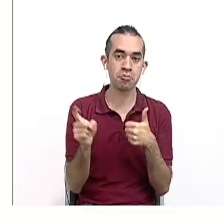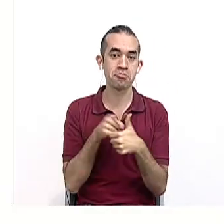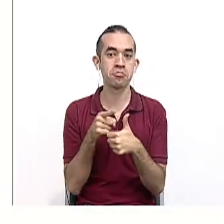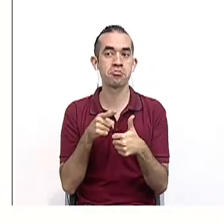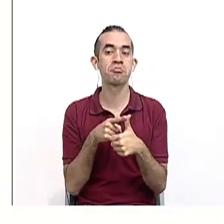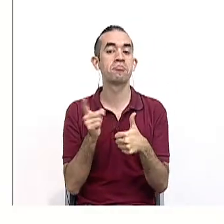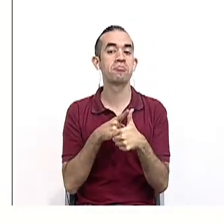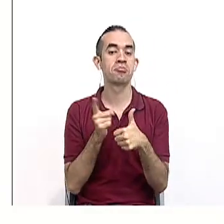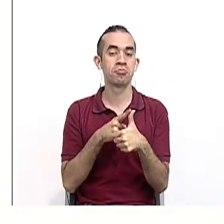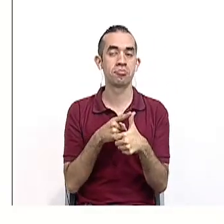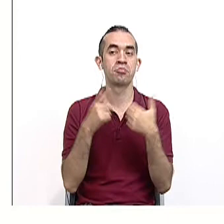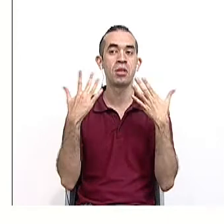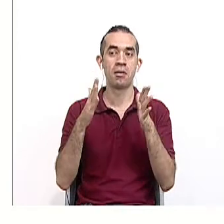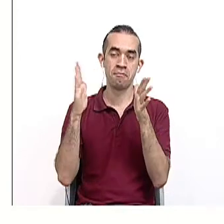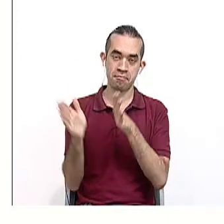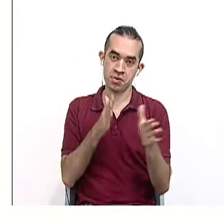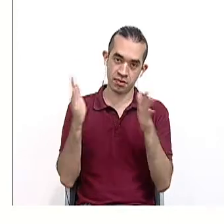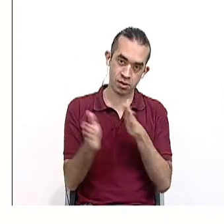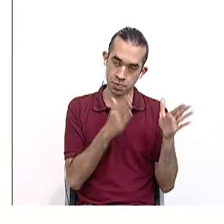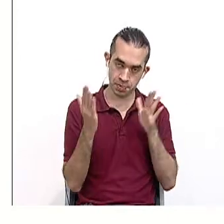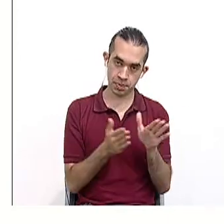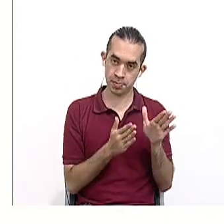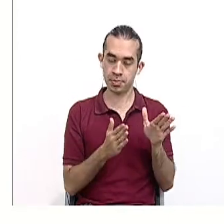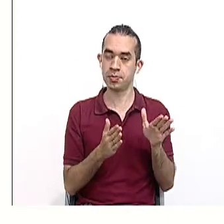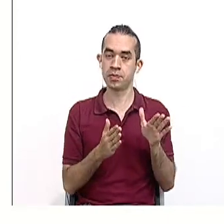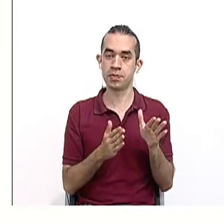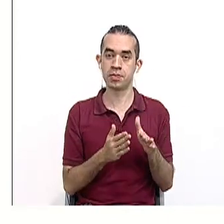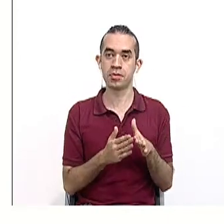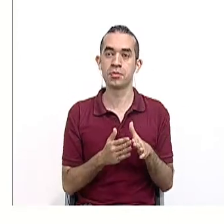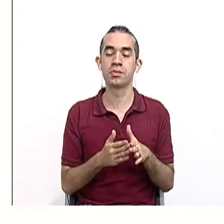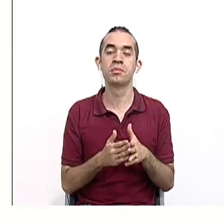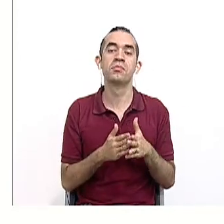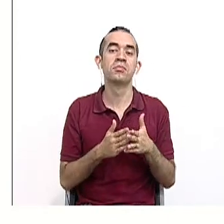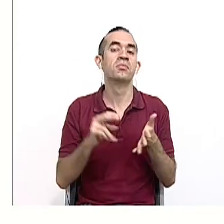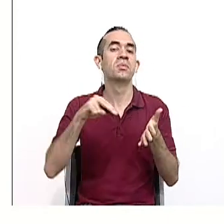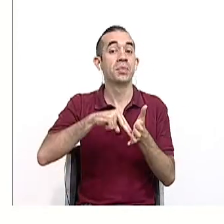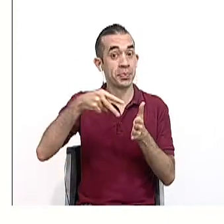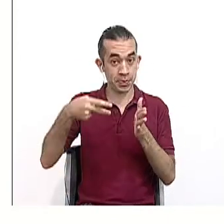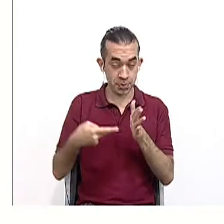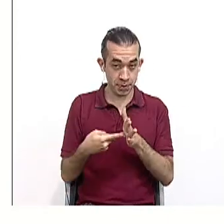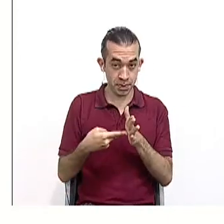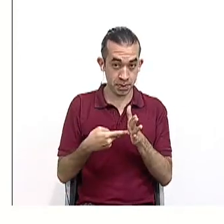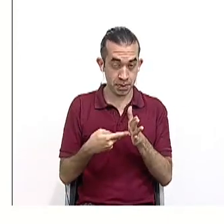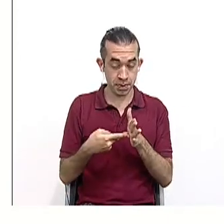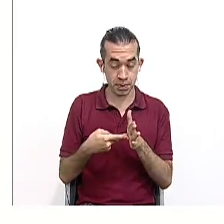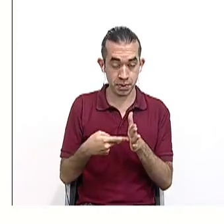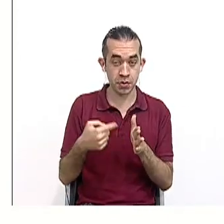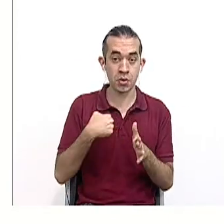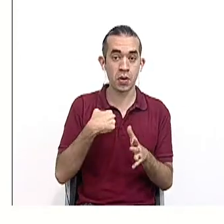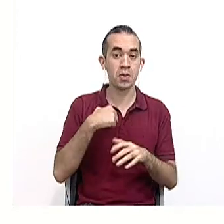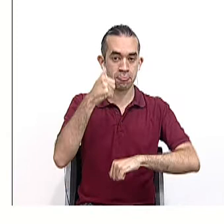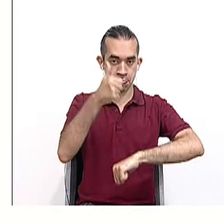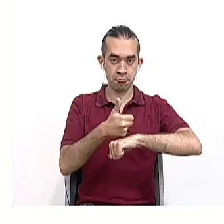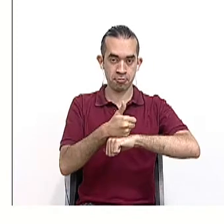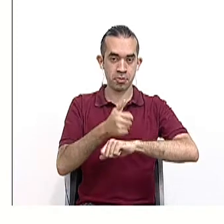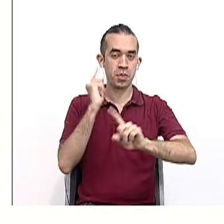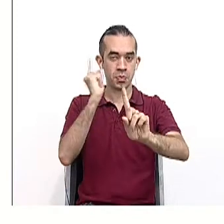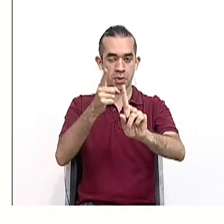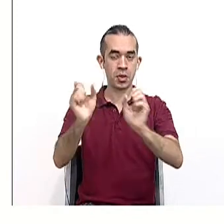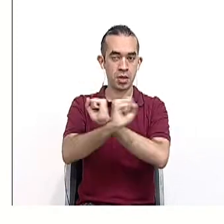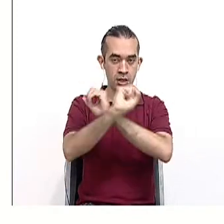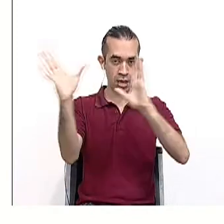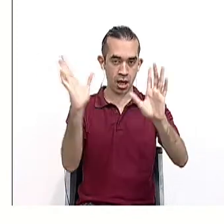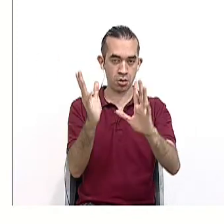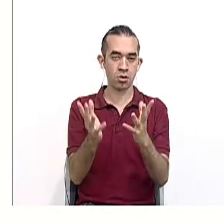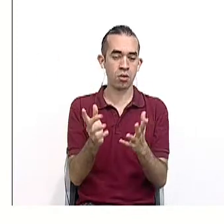La primera que vimos fue la planificación. En esta etapa voy a tener claro cuál es mi objetivo, el